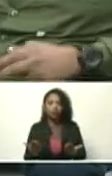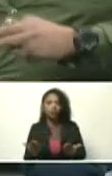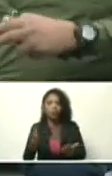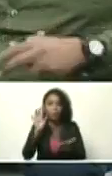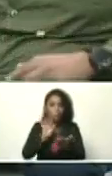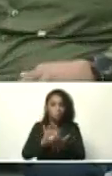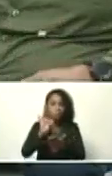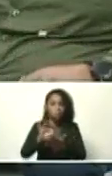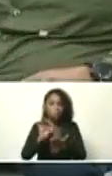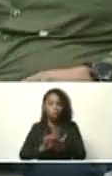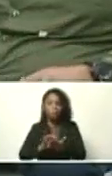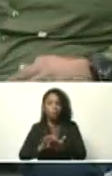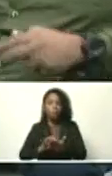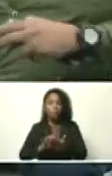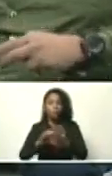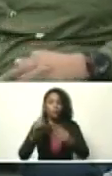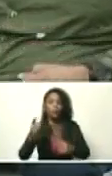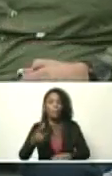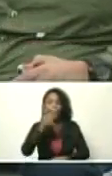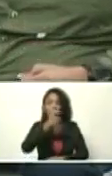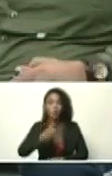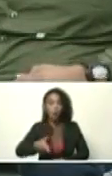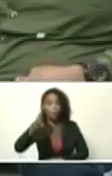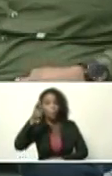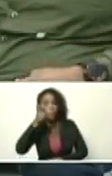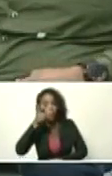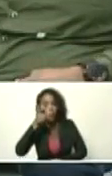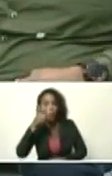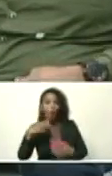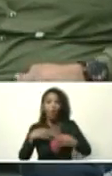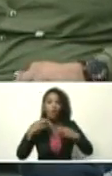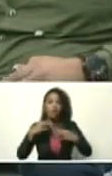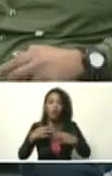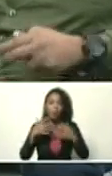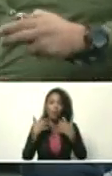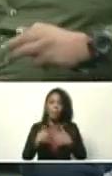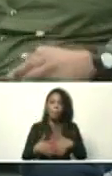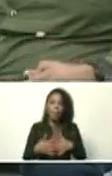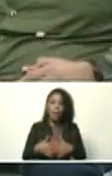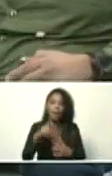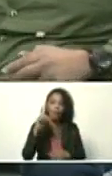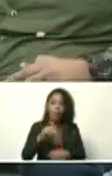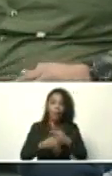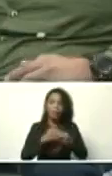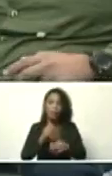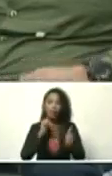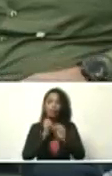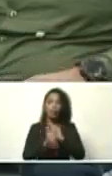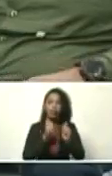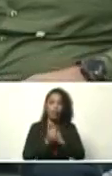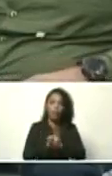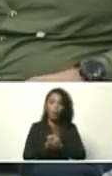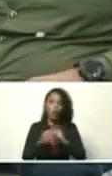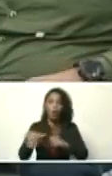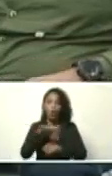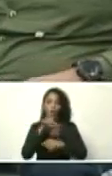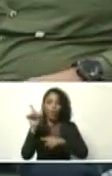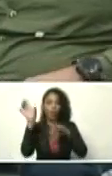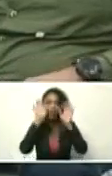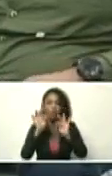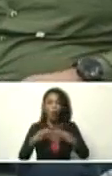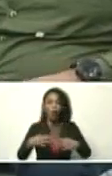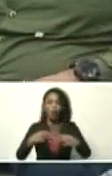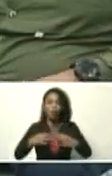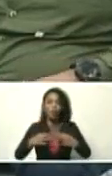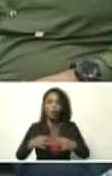táctica, escoltas y eso, pero también hacemos uniformes corporativos deportivo y todos estos tipos de